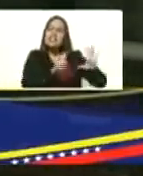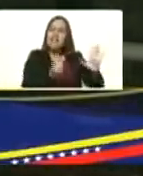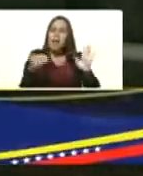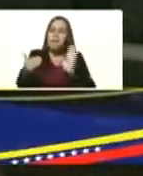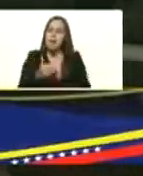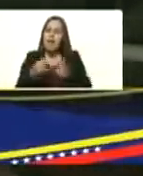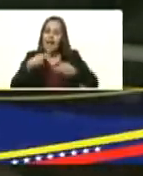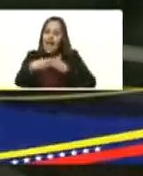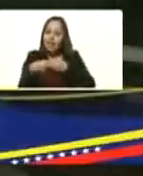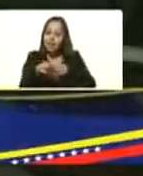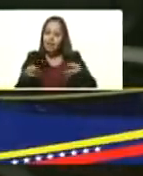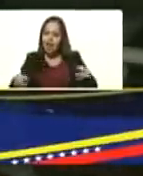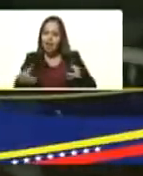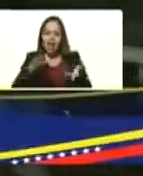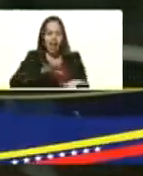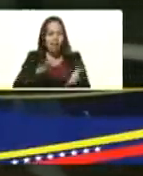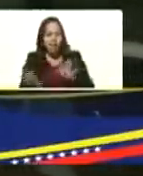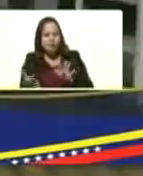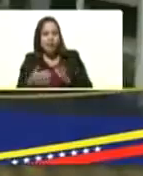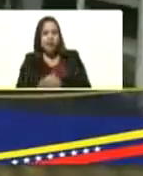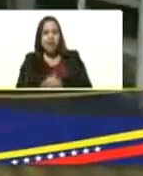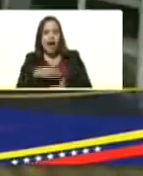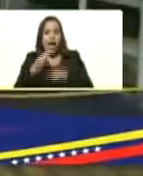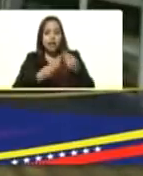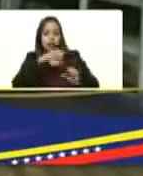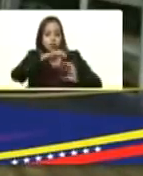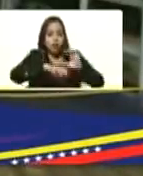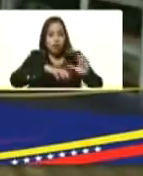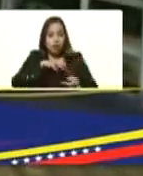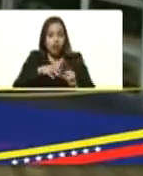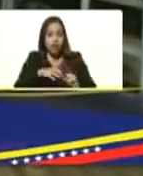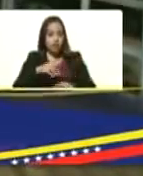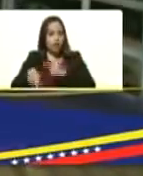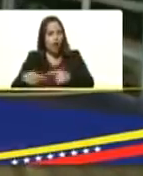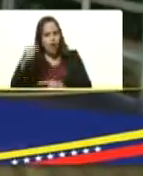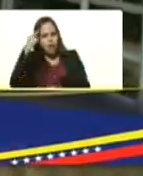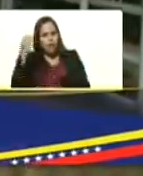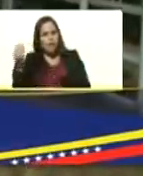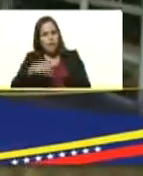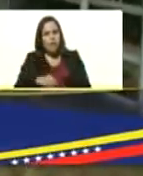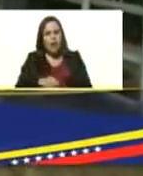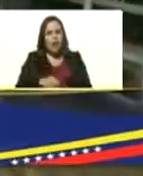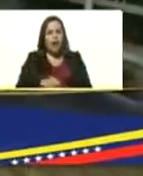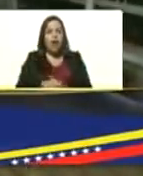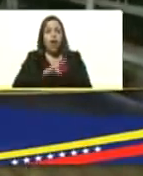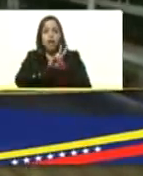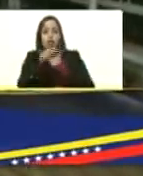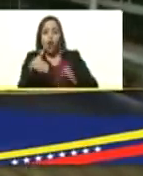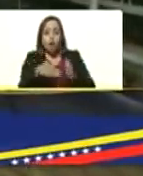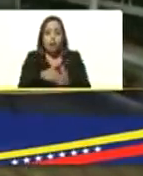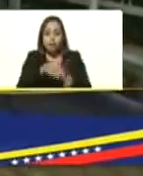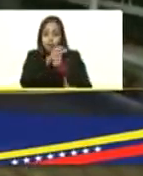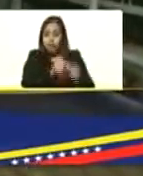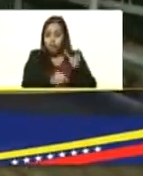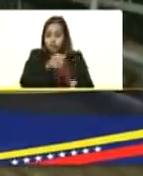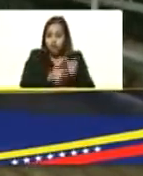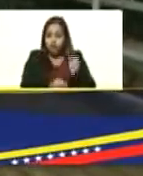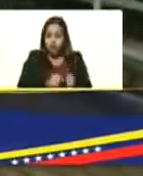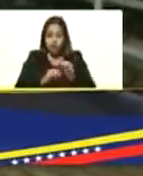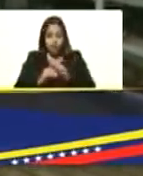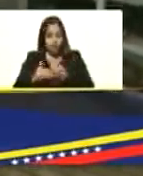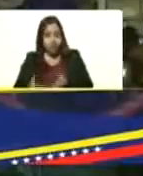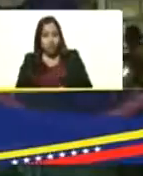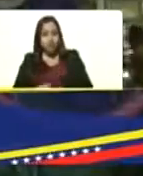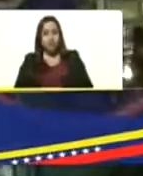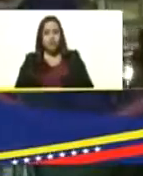con una producción de animales diario de más de 2 mil vientres en ordeño es importante